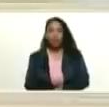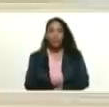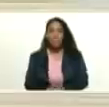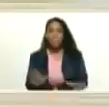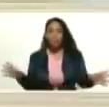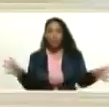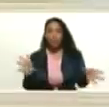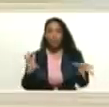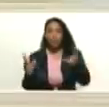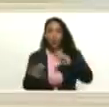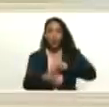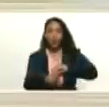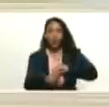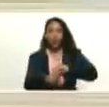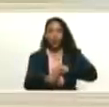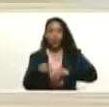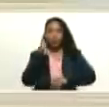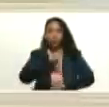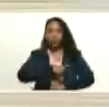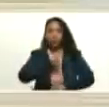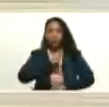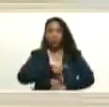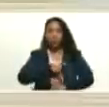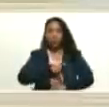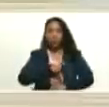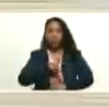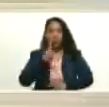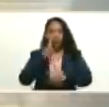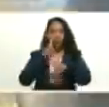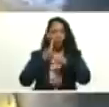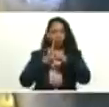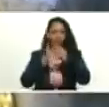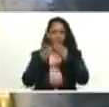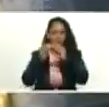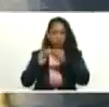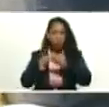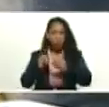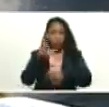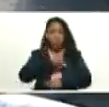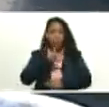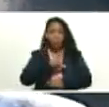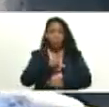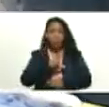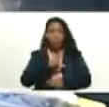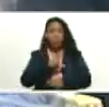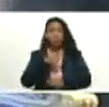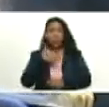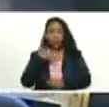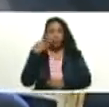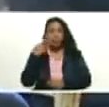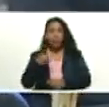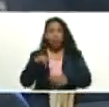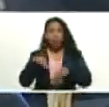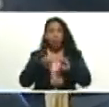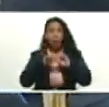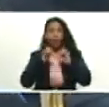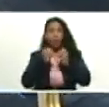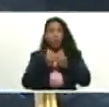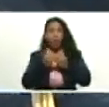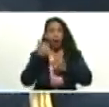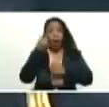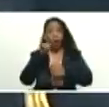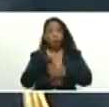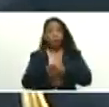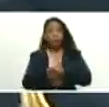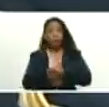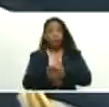necesarias, de las rectificaciones necesarias, estoy seguro que esta oficina viene